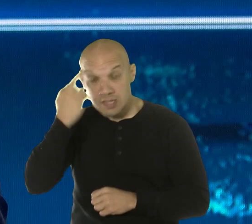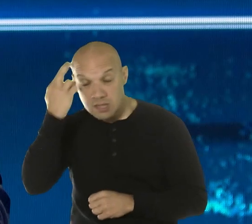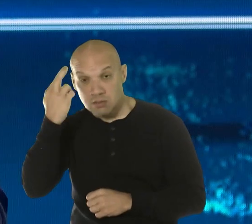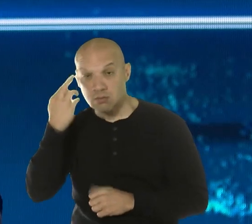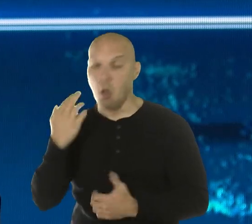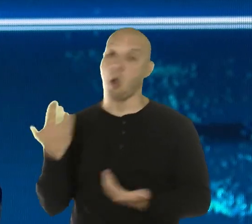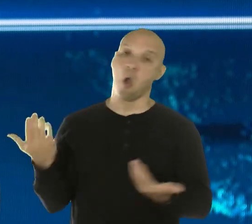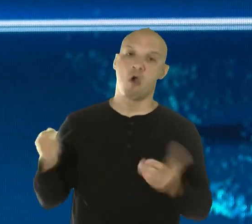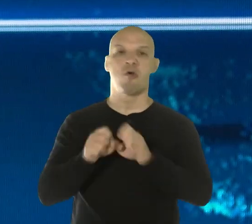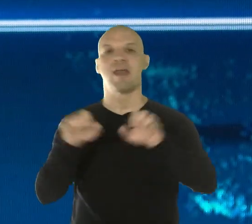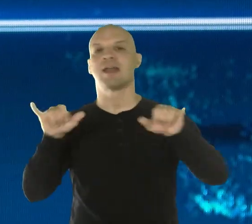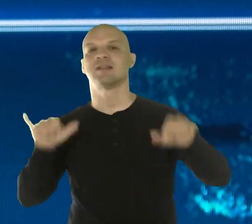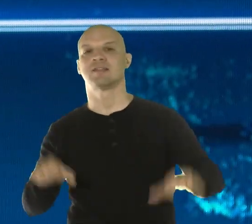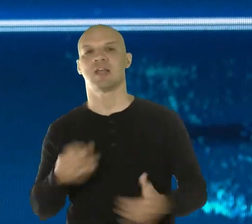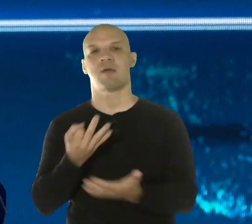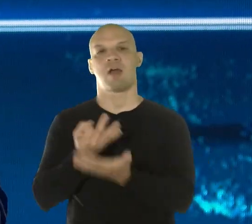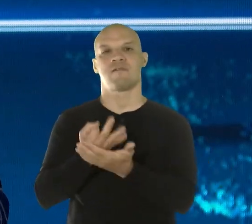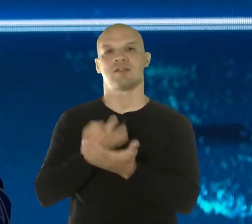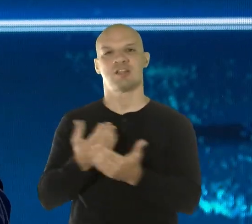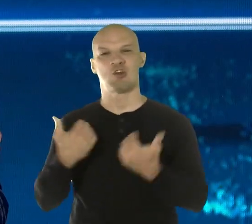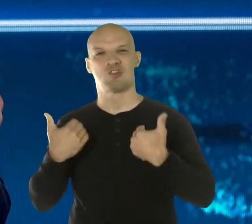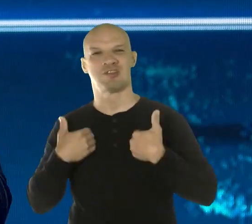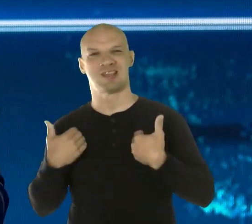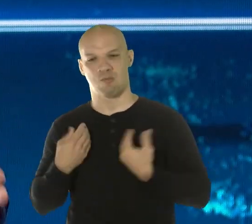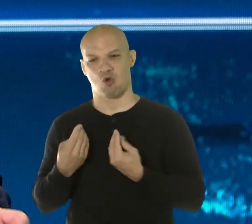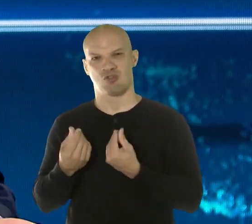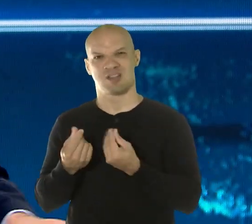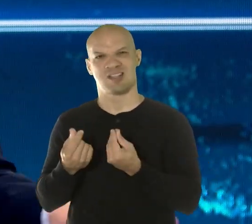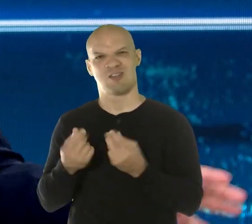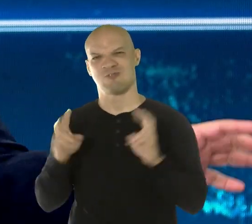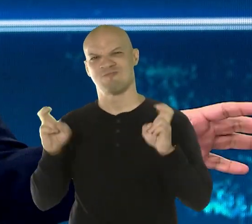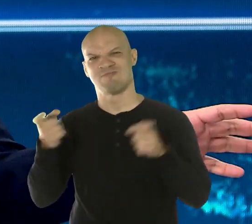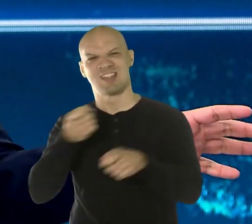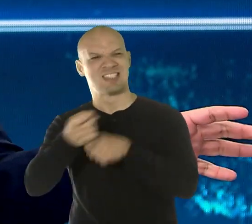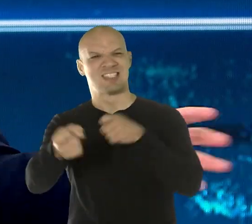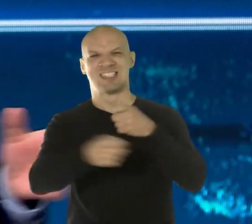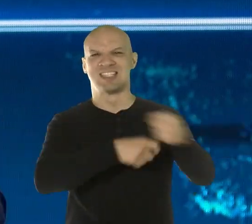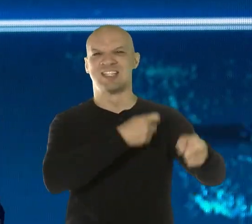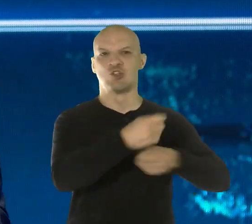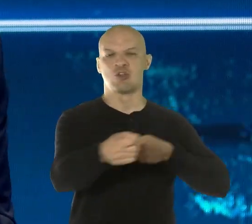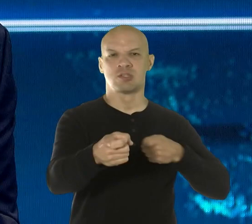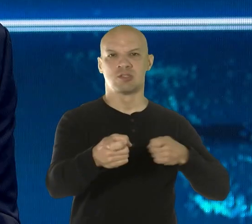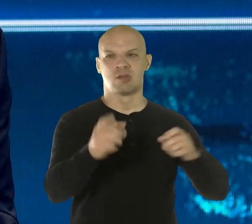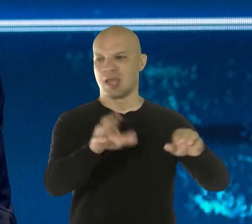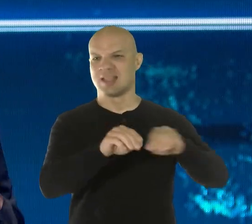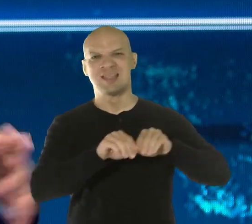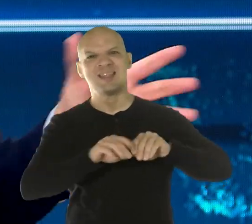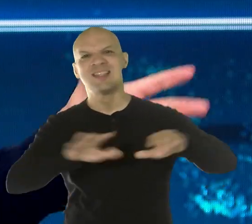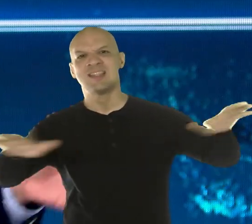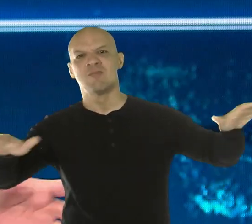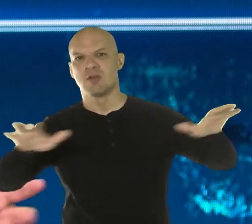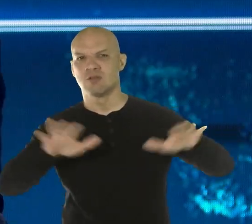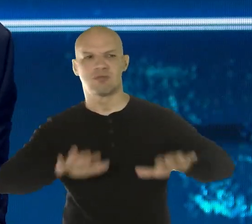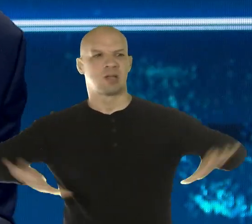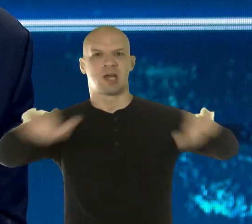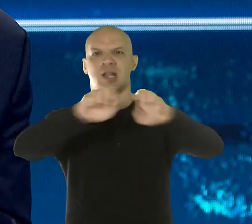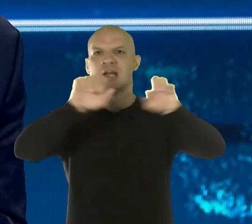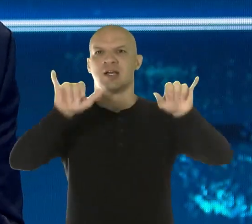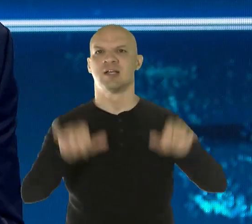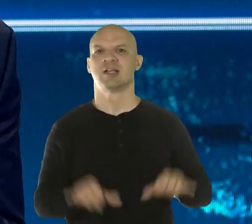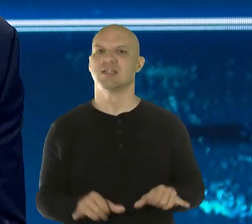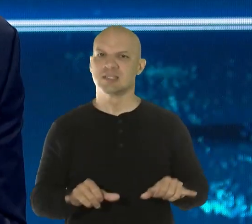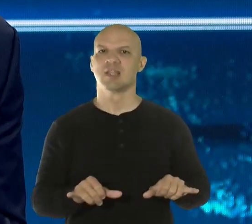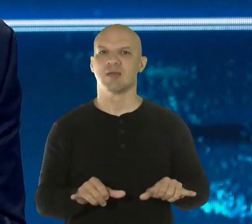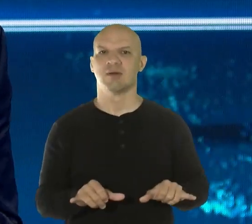tenemos activos tóxicos que están distribuidos en todo el sistema, ¿no? en toda la